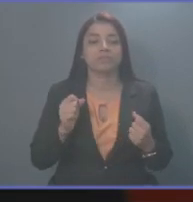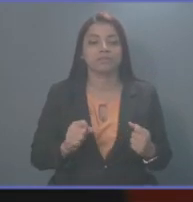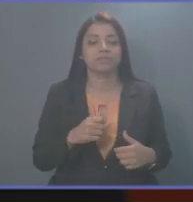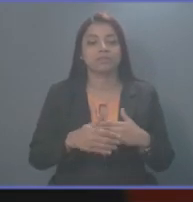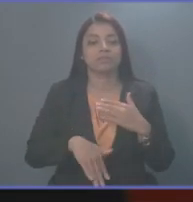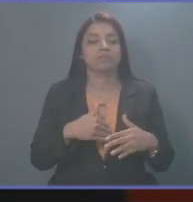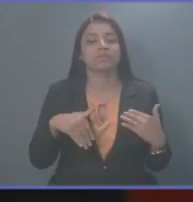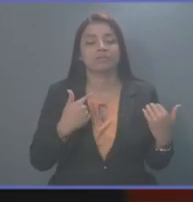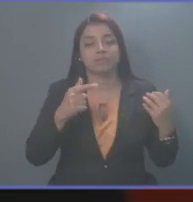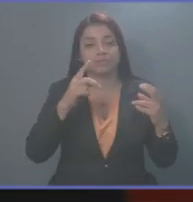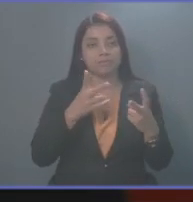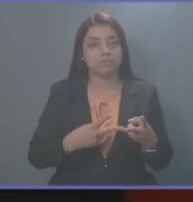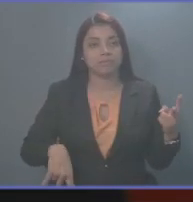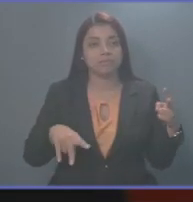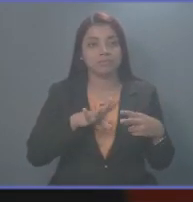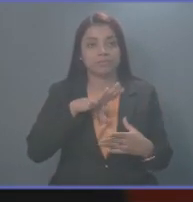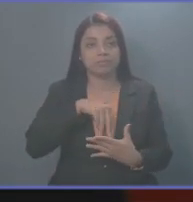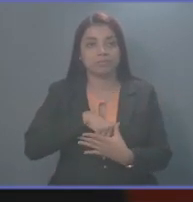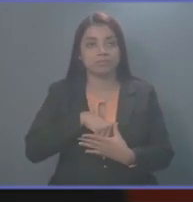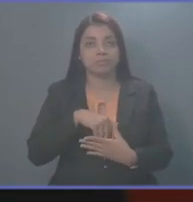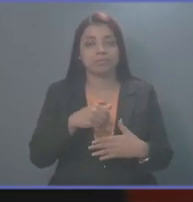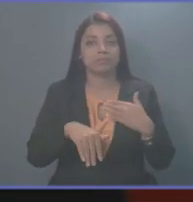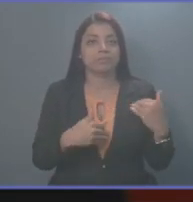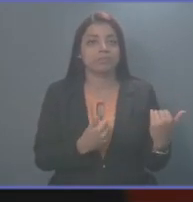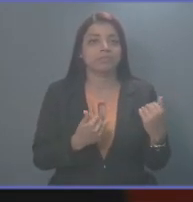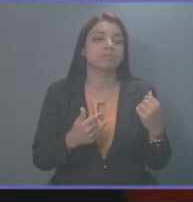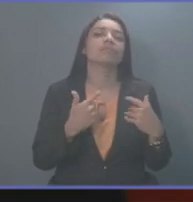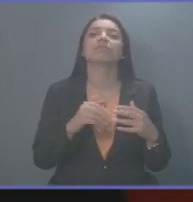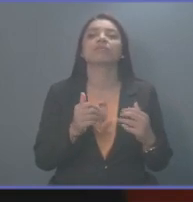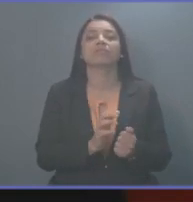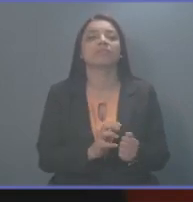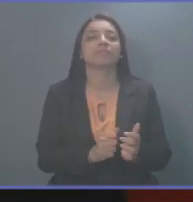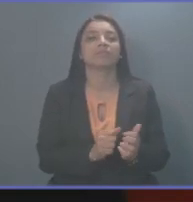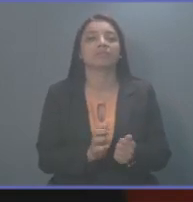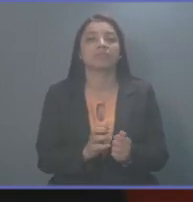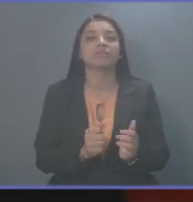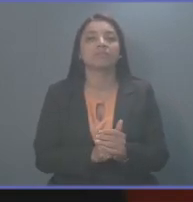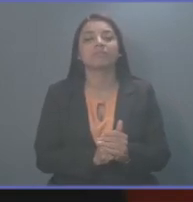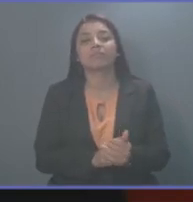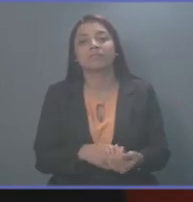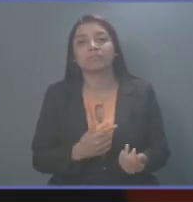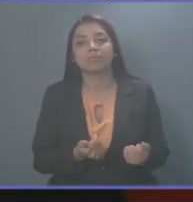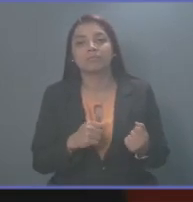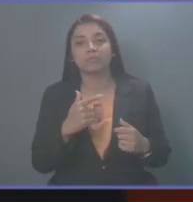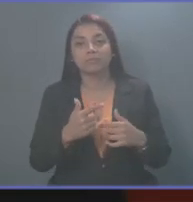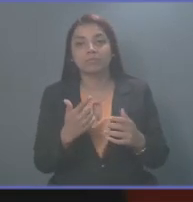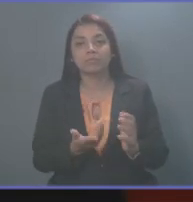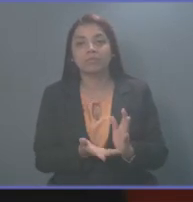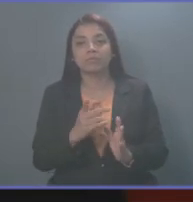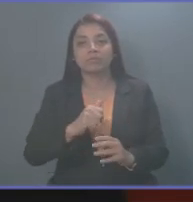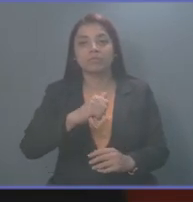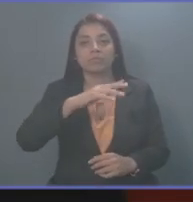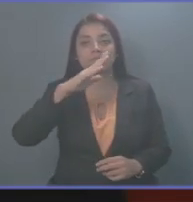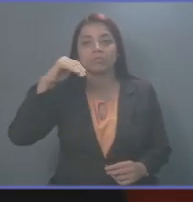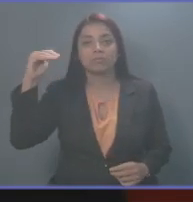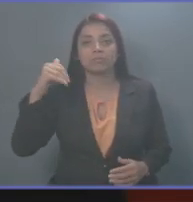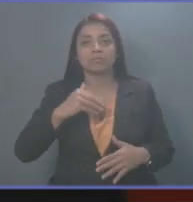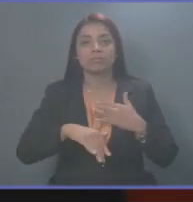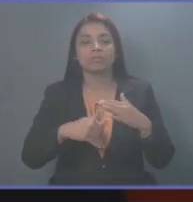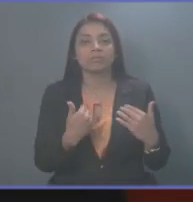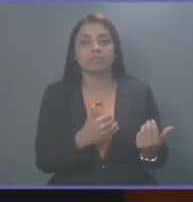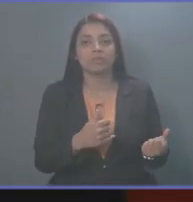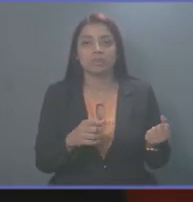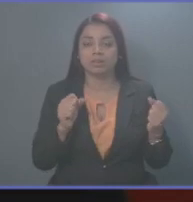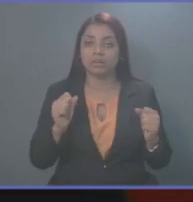pilares fundamentales de la moral de la nación y en la solución de los problemas que nos aquejan como medio para alcanzar altos ideales a la patria. Por los motivos